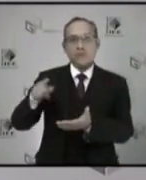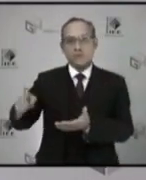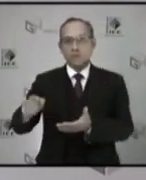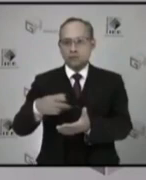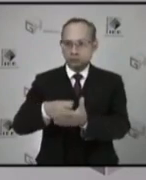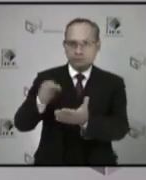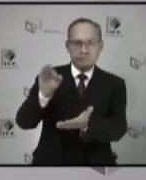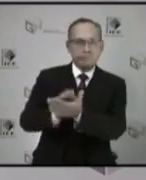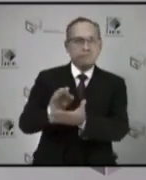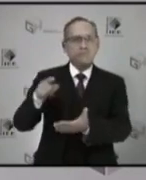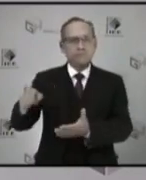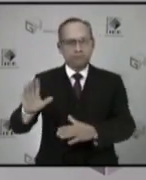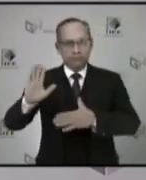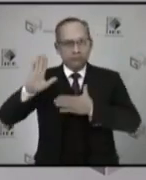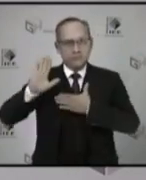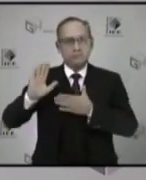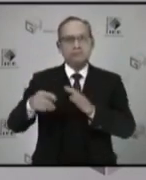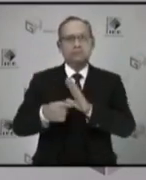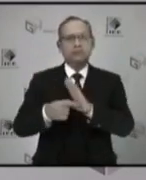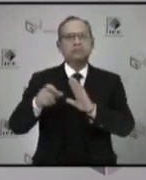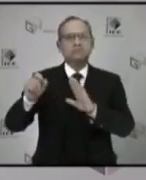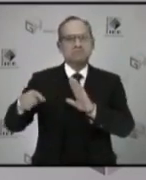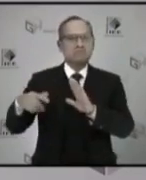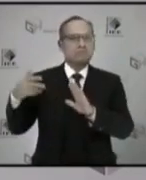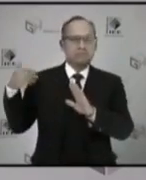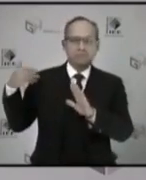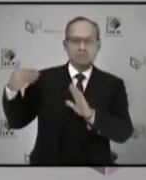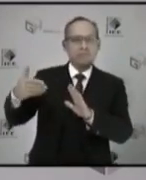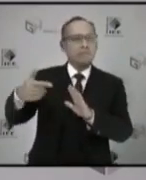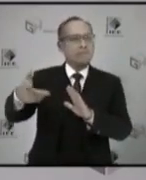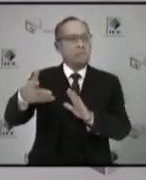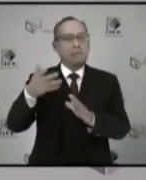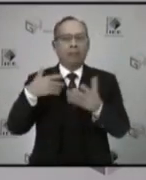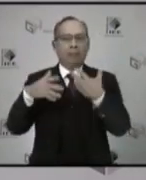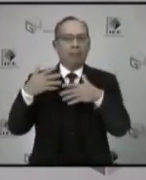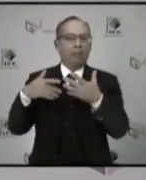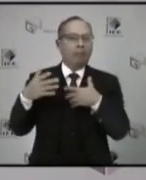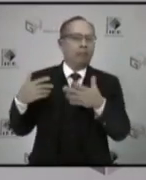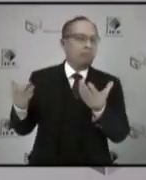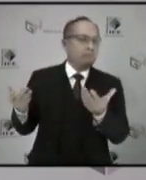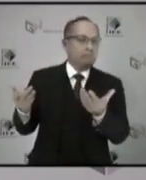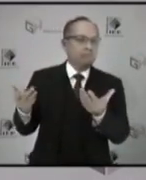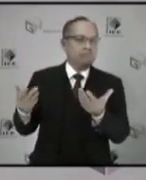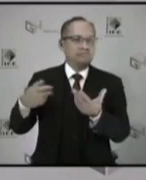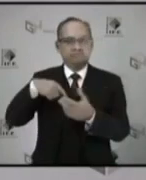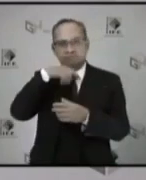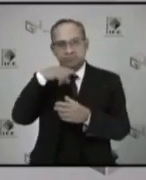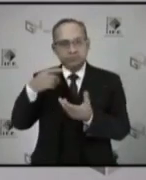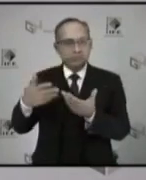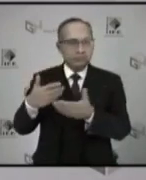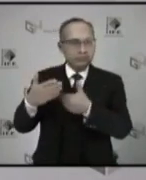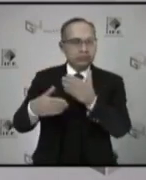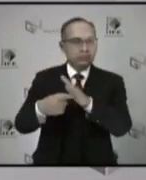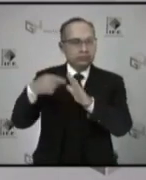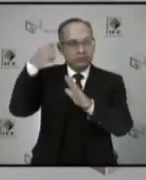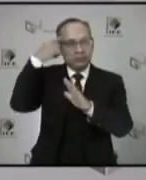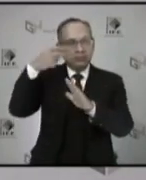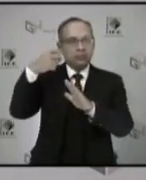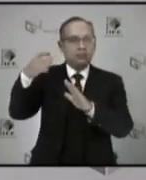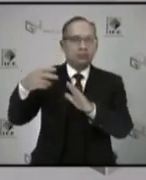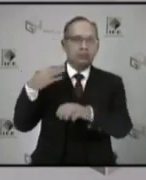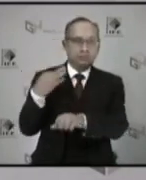de tu compromiso. Es puro rollo. Realmente, lo que yo quiero ratificar aquí es